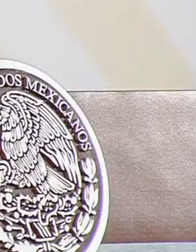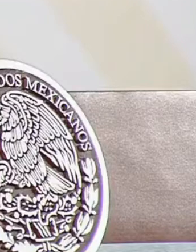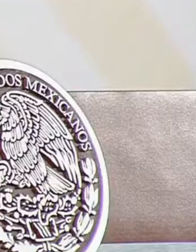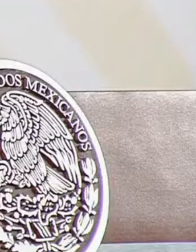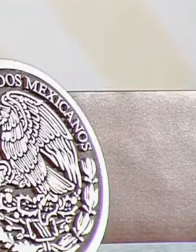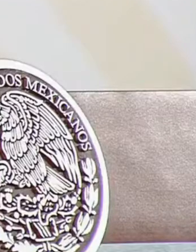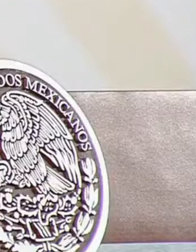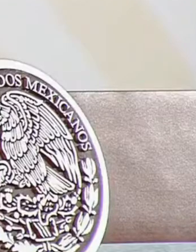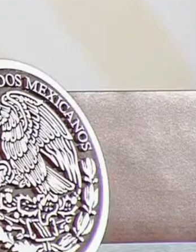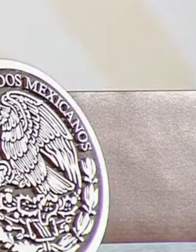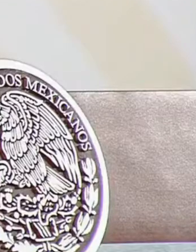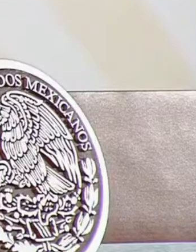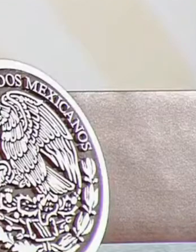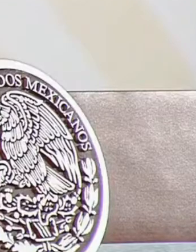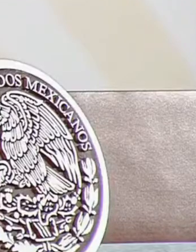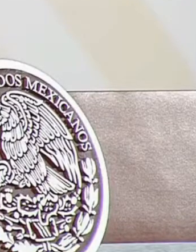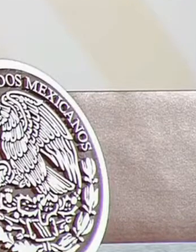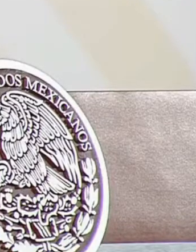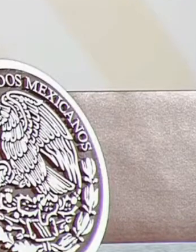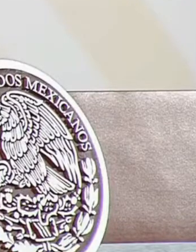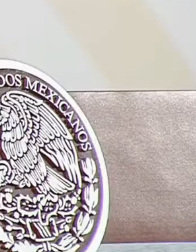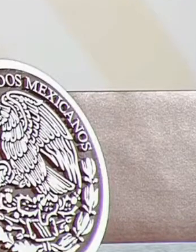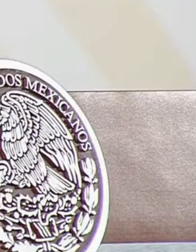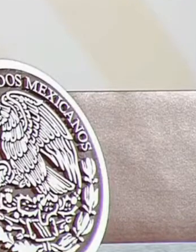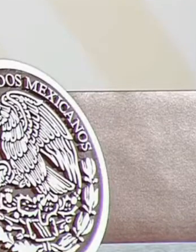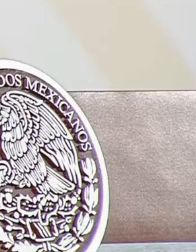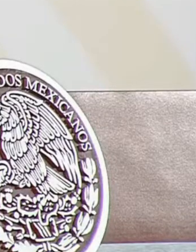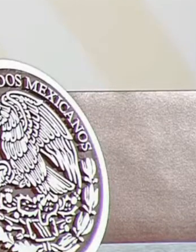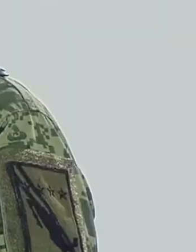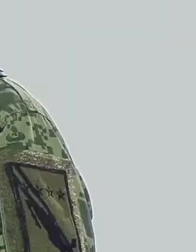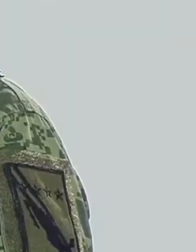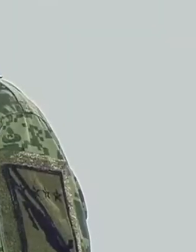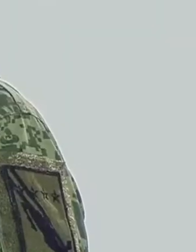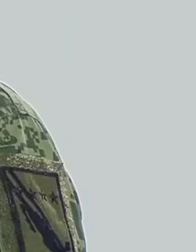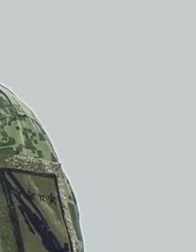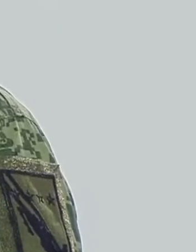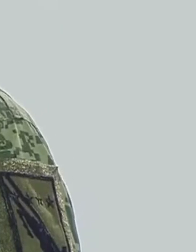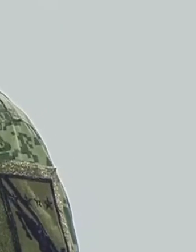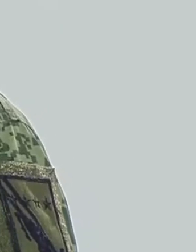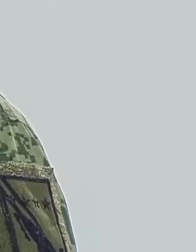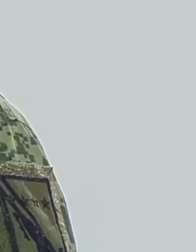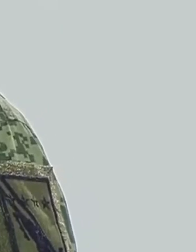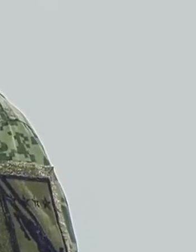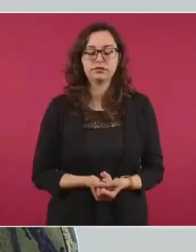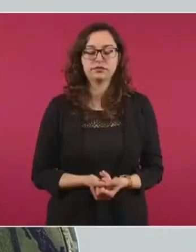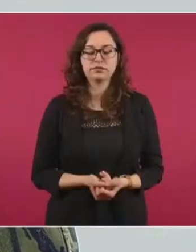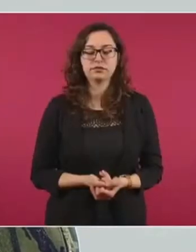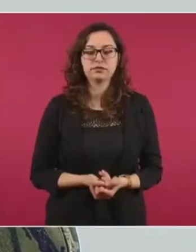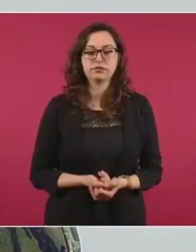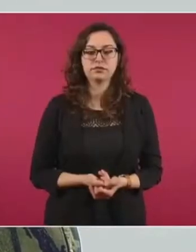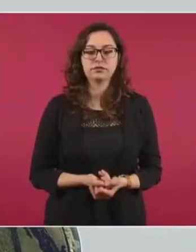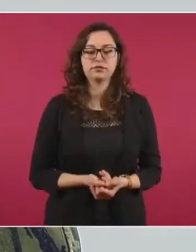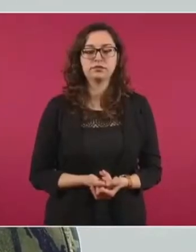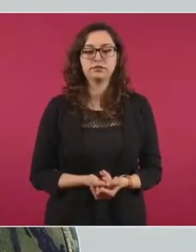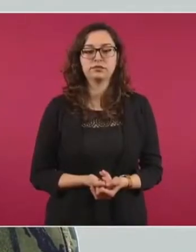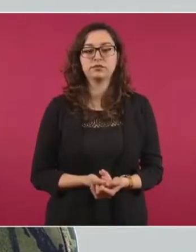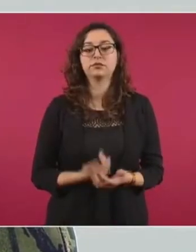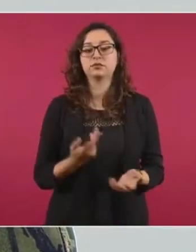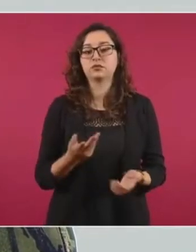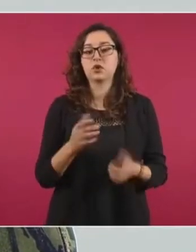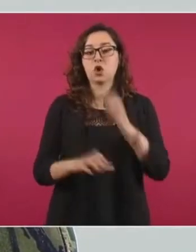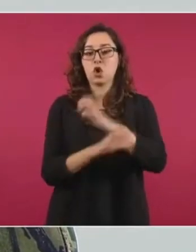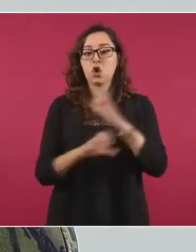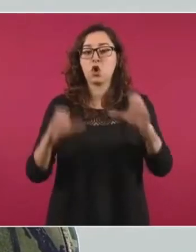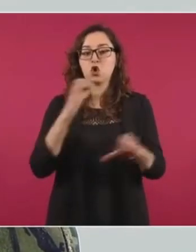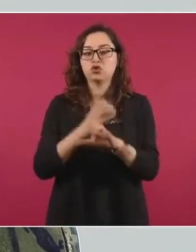370,000 toneladas para transportar estas mercancías al año. El día 1 de septiembre iniciamos operaciones con un poco más de